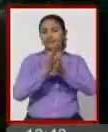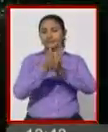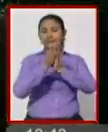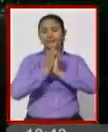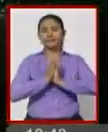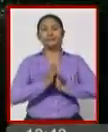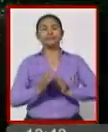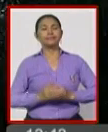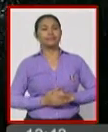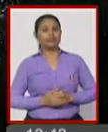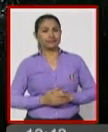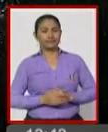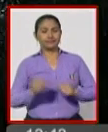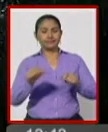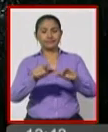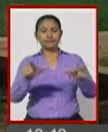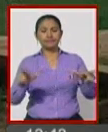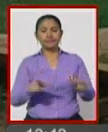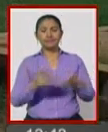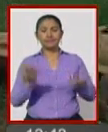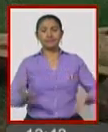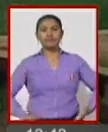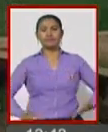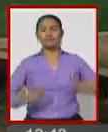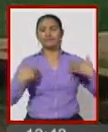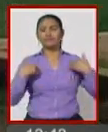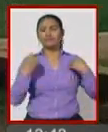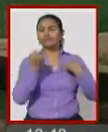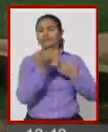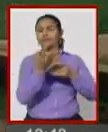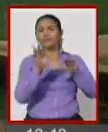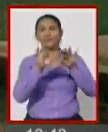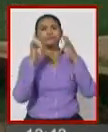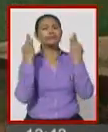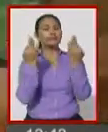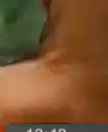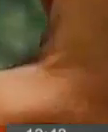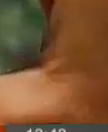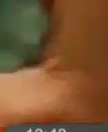solicitud de expropiación del terreno donde actualmente habitan varias familias.